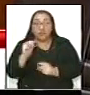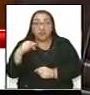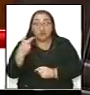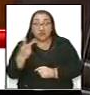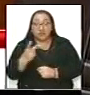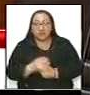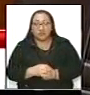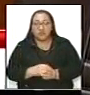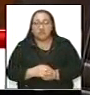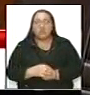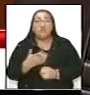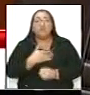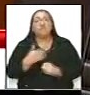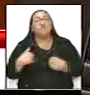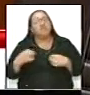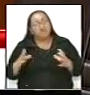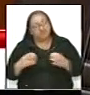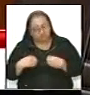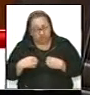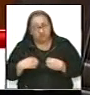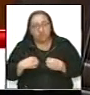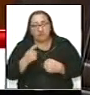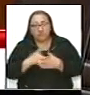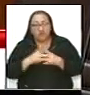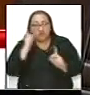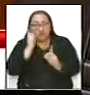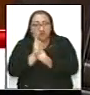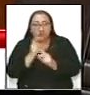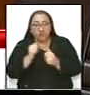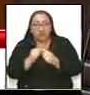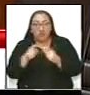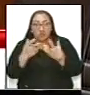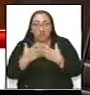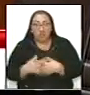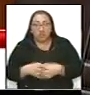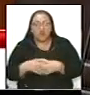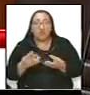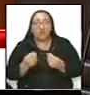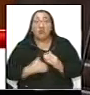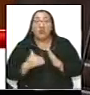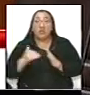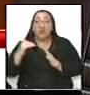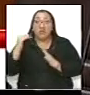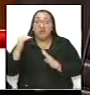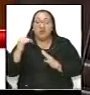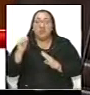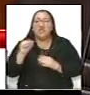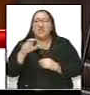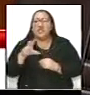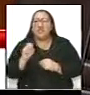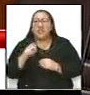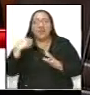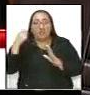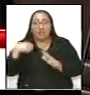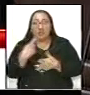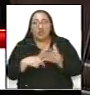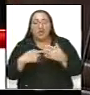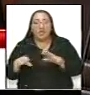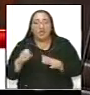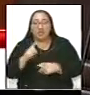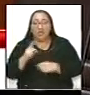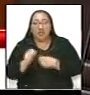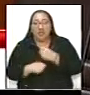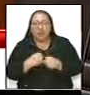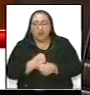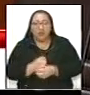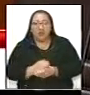lugar, presidente, reconocer que estamos frente a una industria en crecimiento. Son 30 películas que se producen